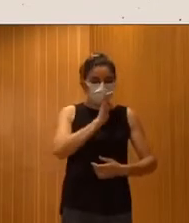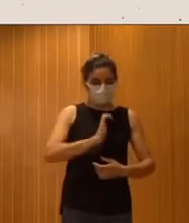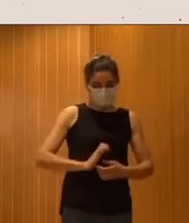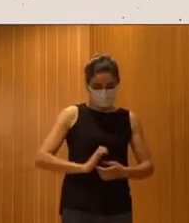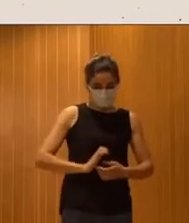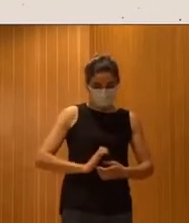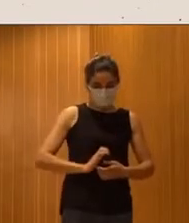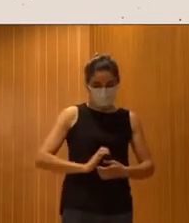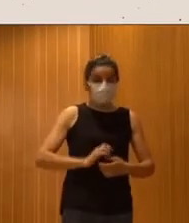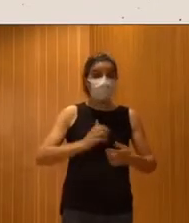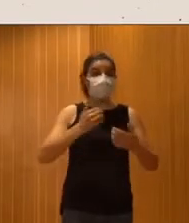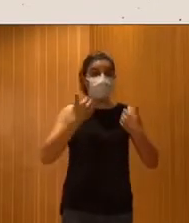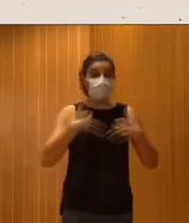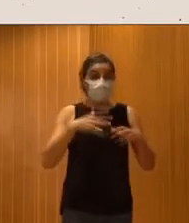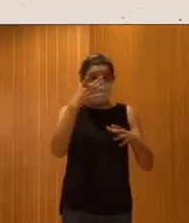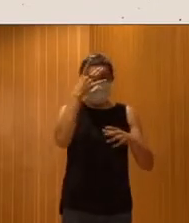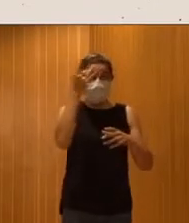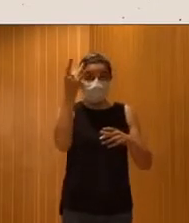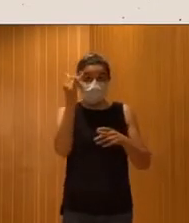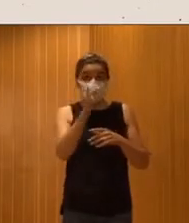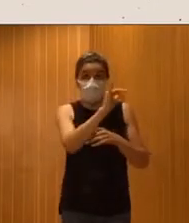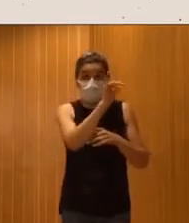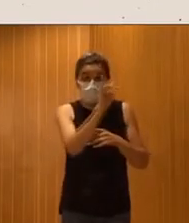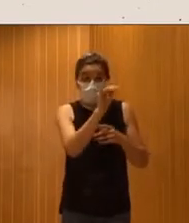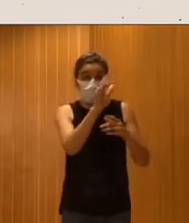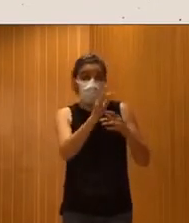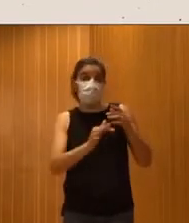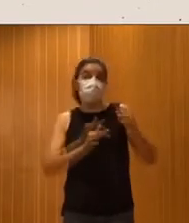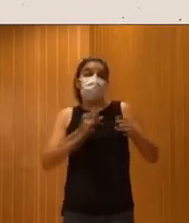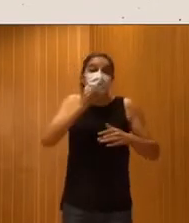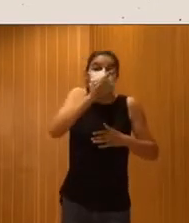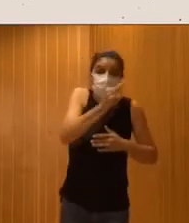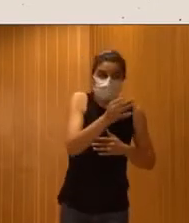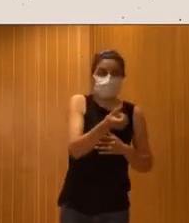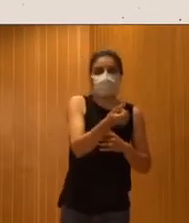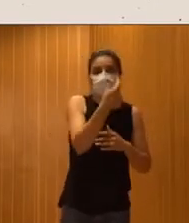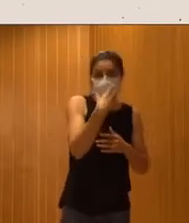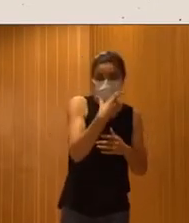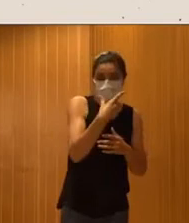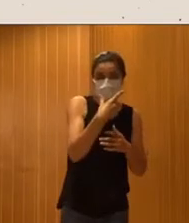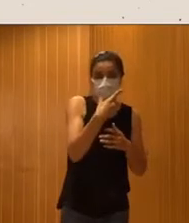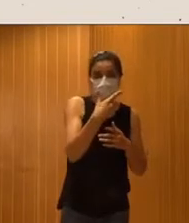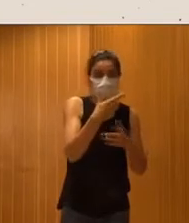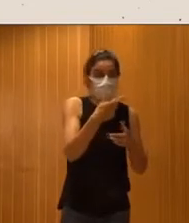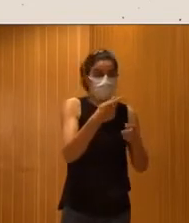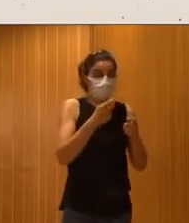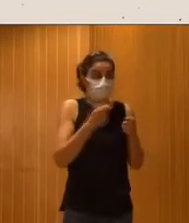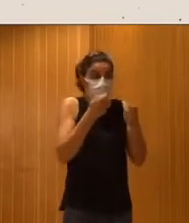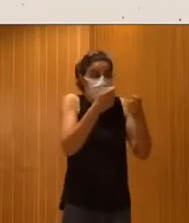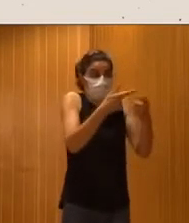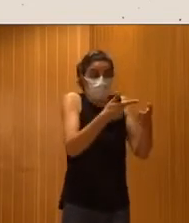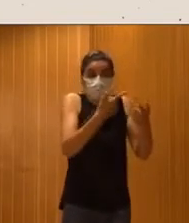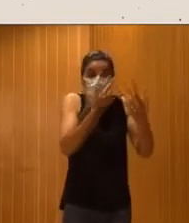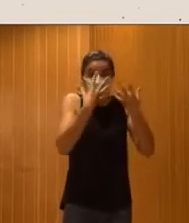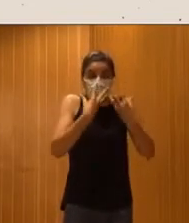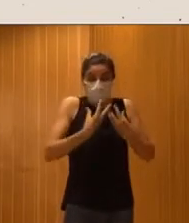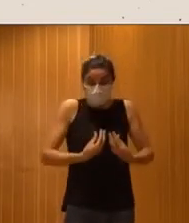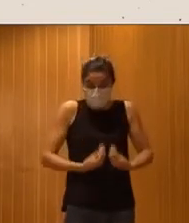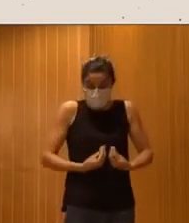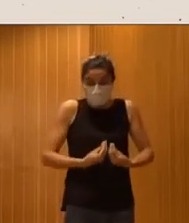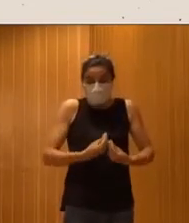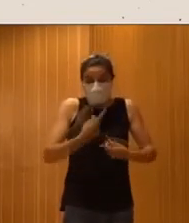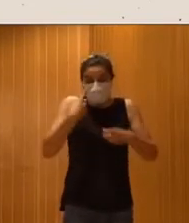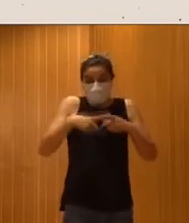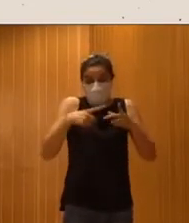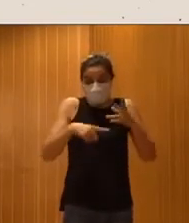caso de la demencia, que ya tenemos de por sí una apatía más incrementada por la propia atrofia